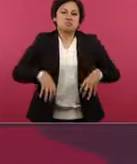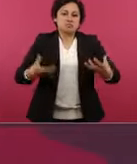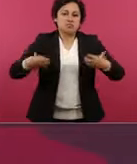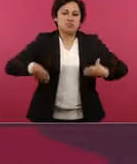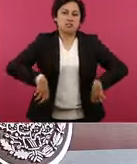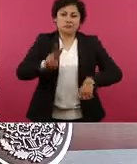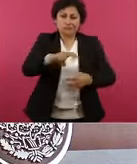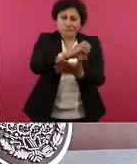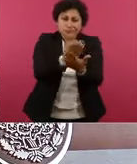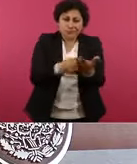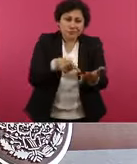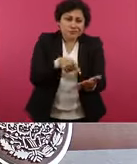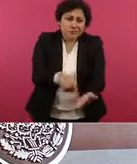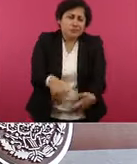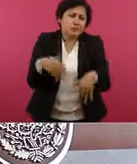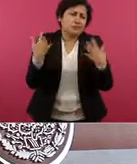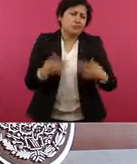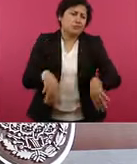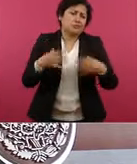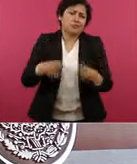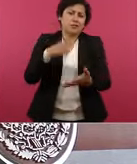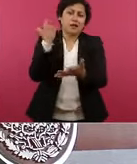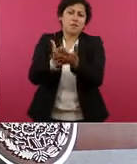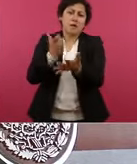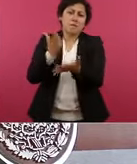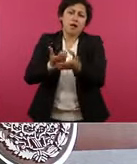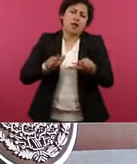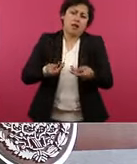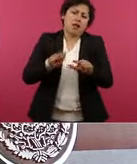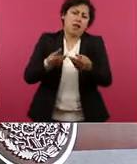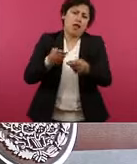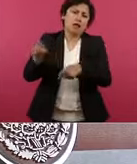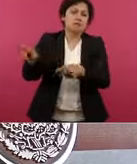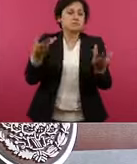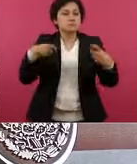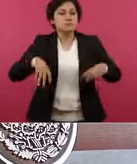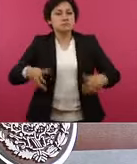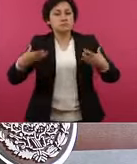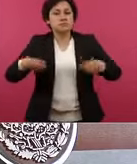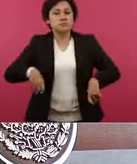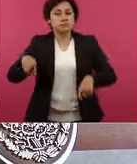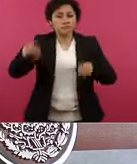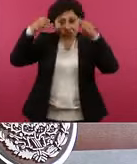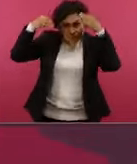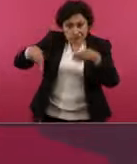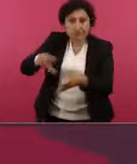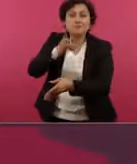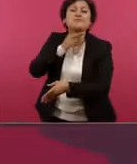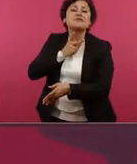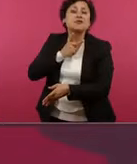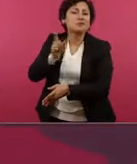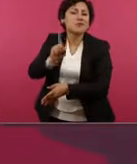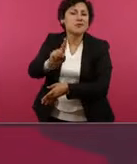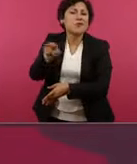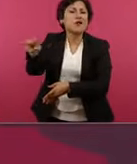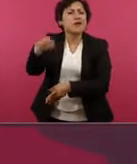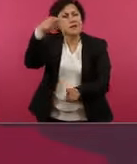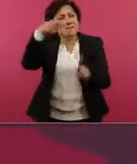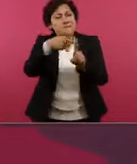aunque no se extrajera petróleo, iban por los